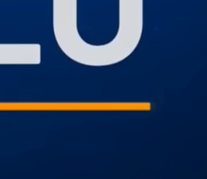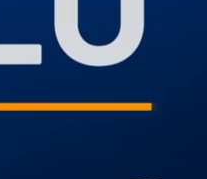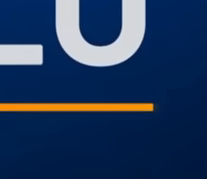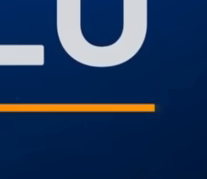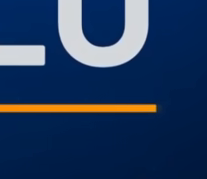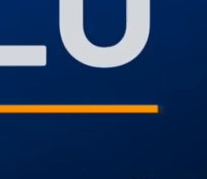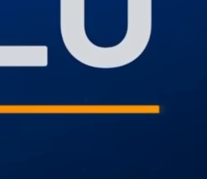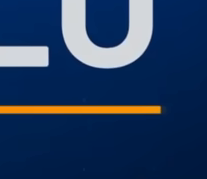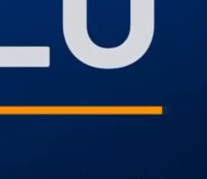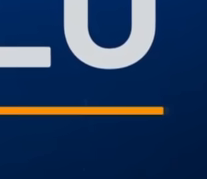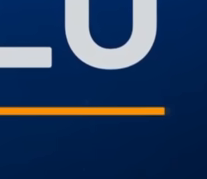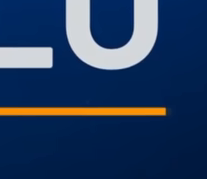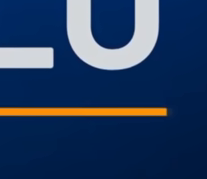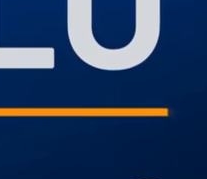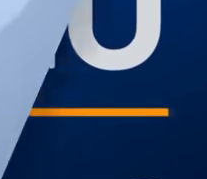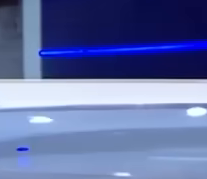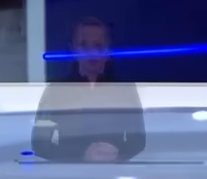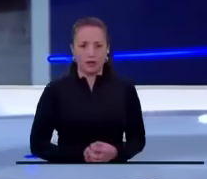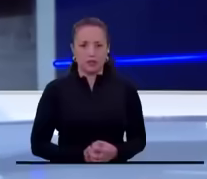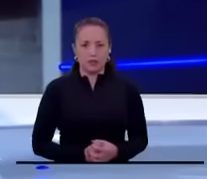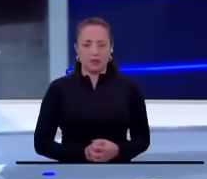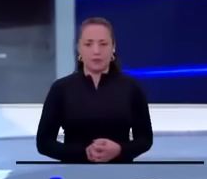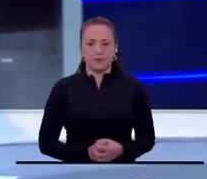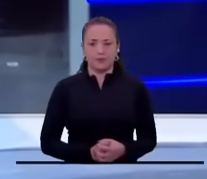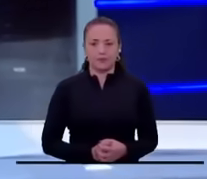Noticia en Desarrollo en Noticias Caracol.